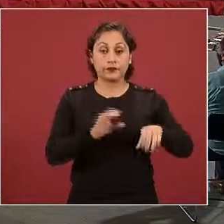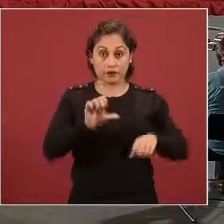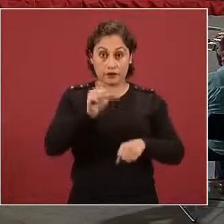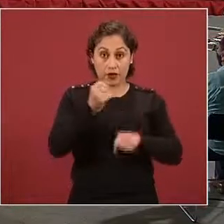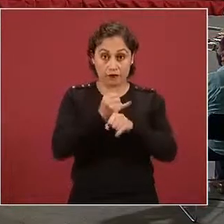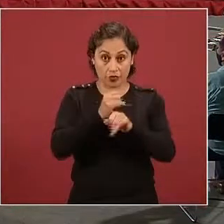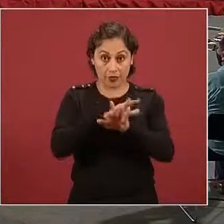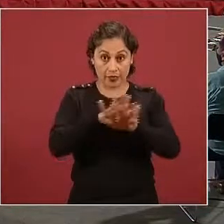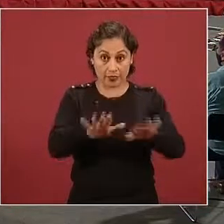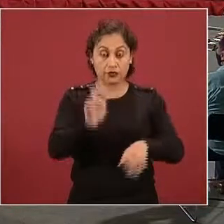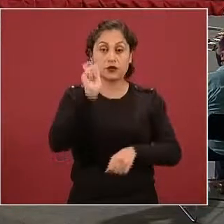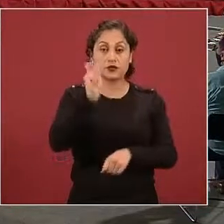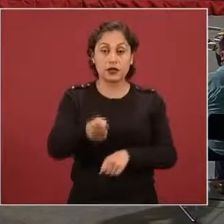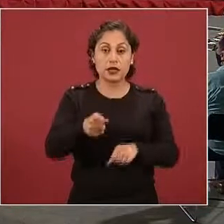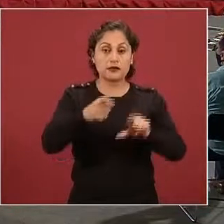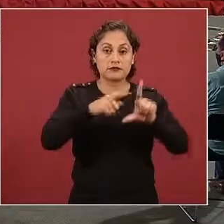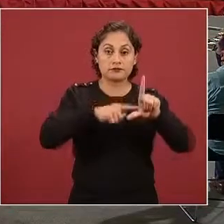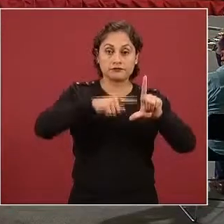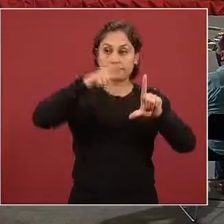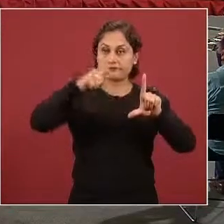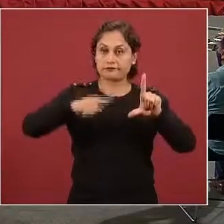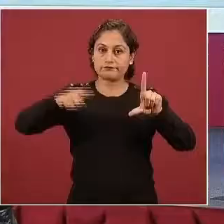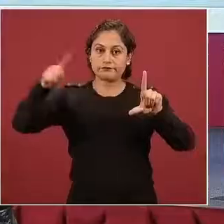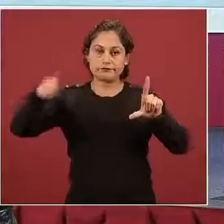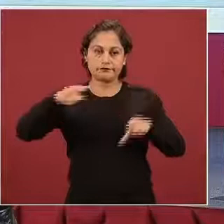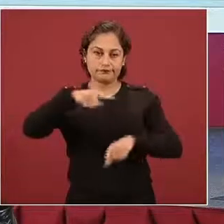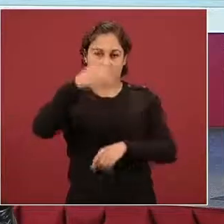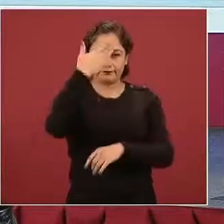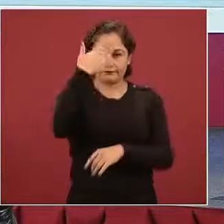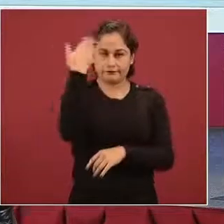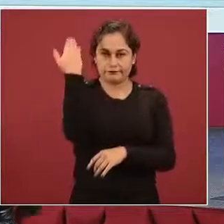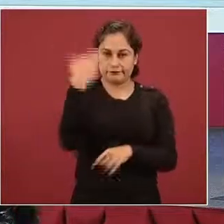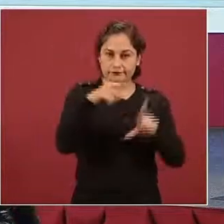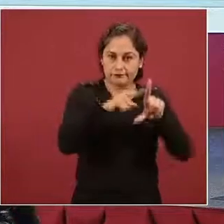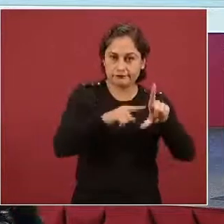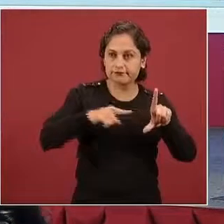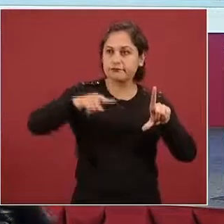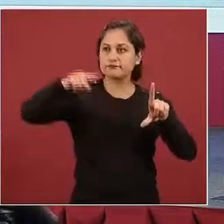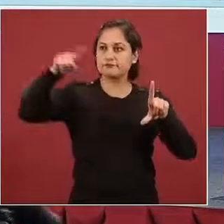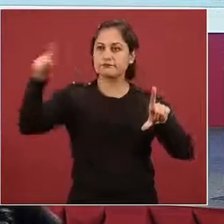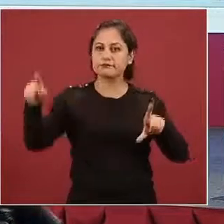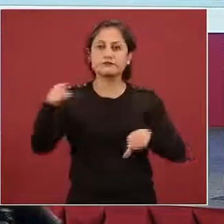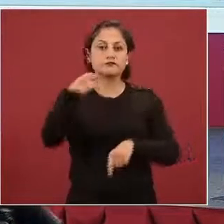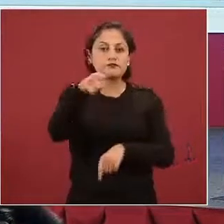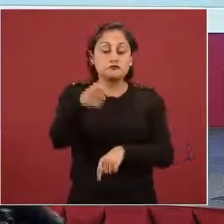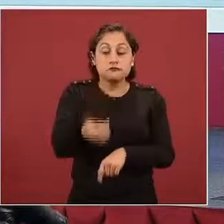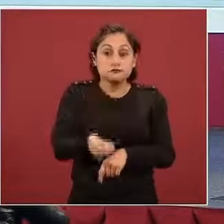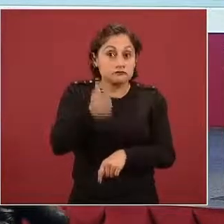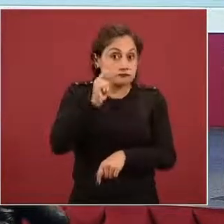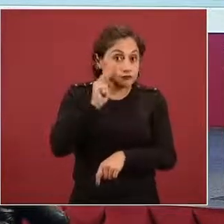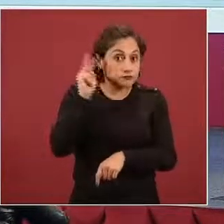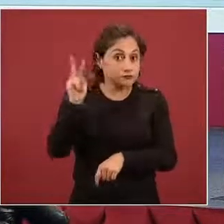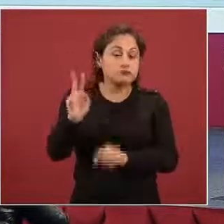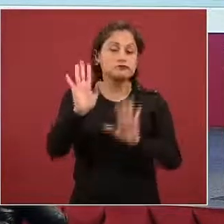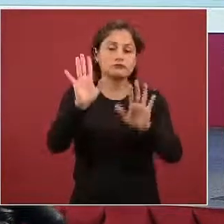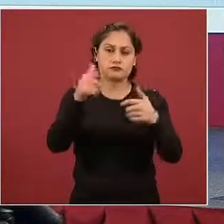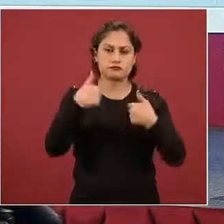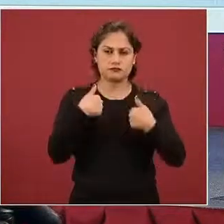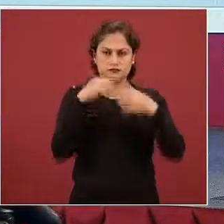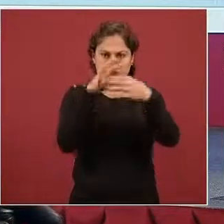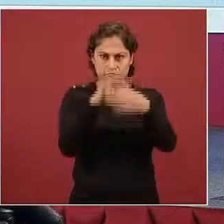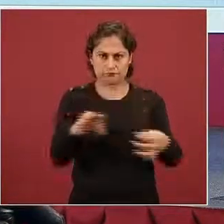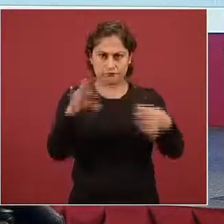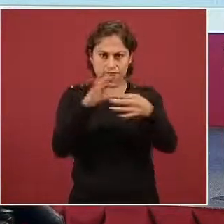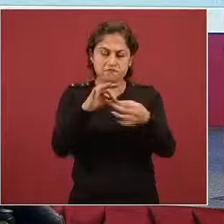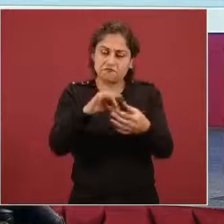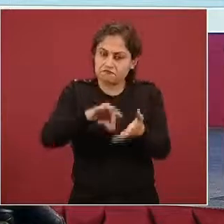Curva epidémica, conocida por la mayoría. Si usted es una persona que por primera vez está viendo una curva epidémica, siempre nos gusta